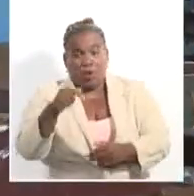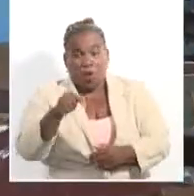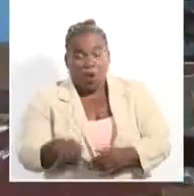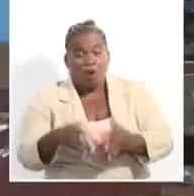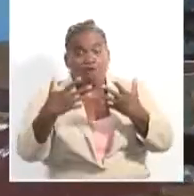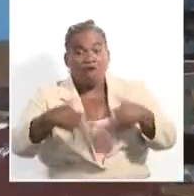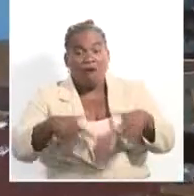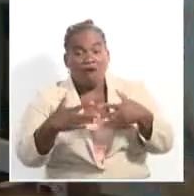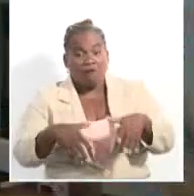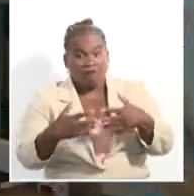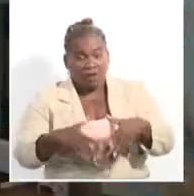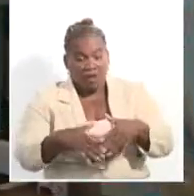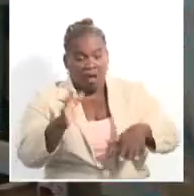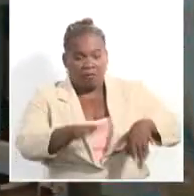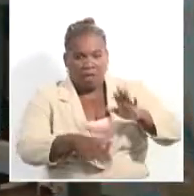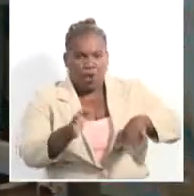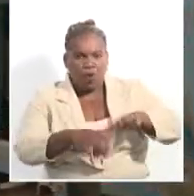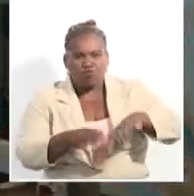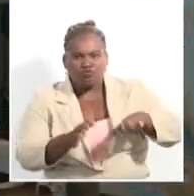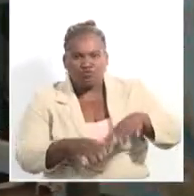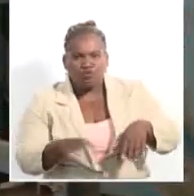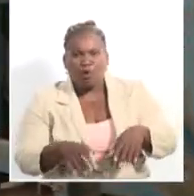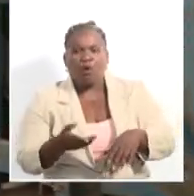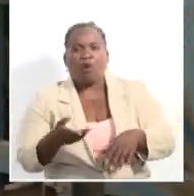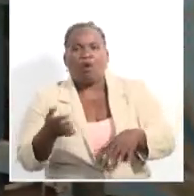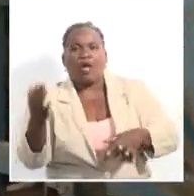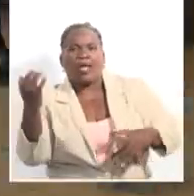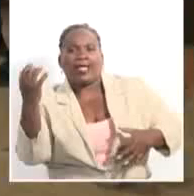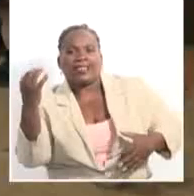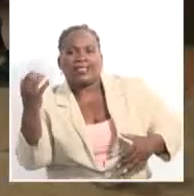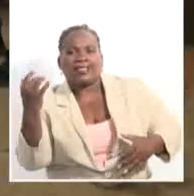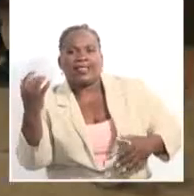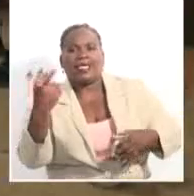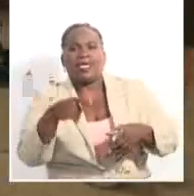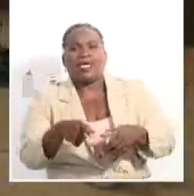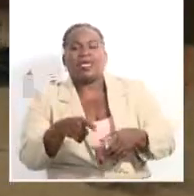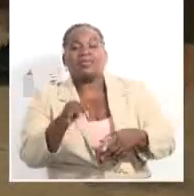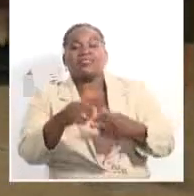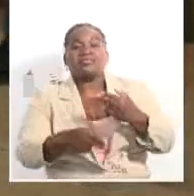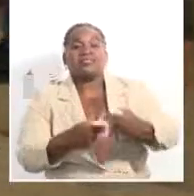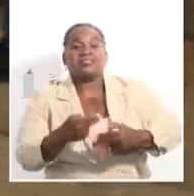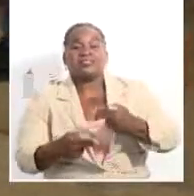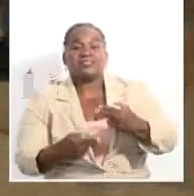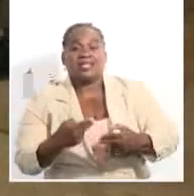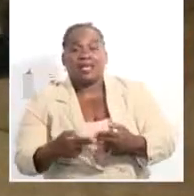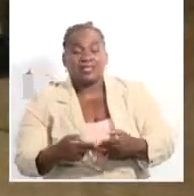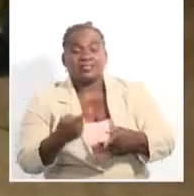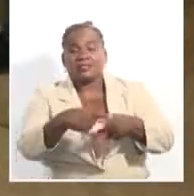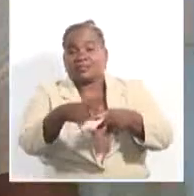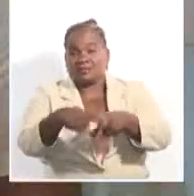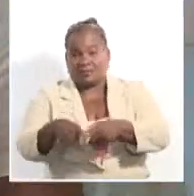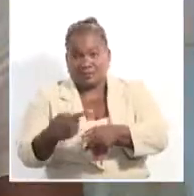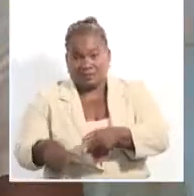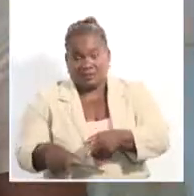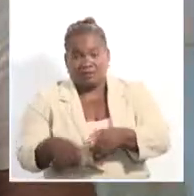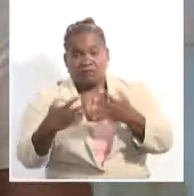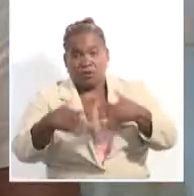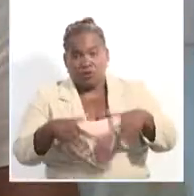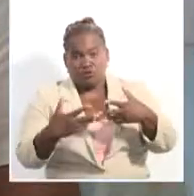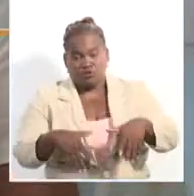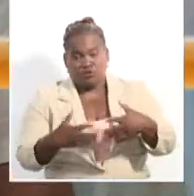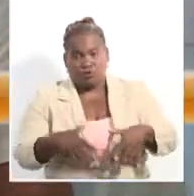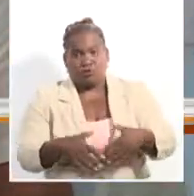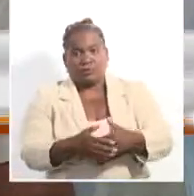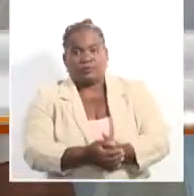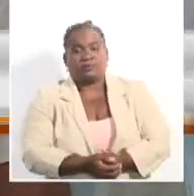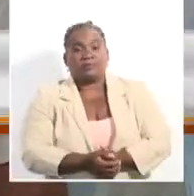aquí instrumentos de percusión y el 3, al tiempo que se desarrolla una línea comercial de souvenir y accesorios. Estamos incursionando en